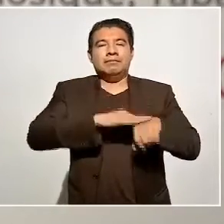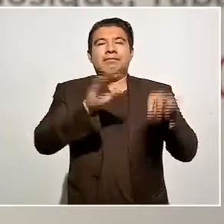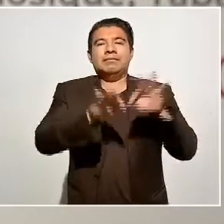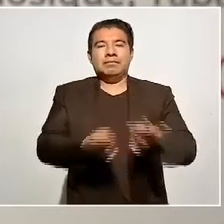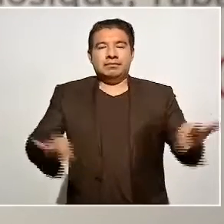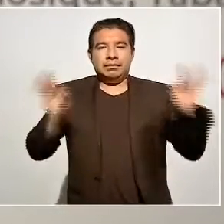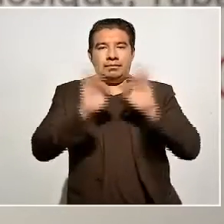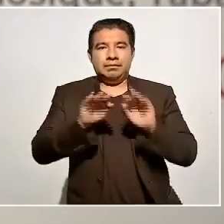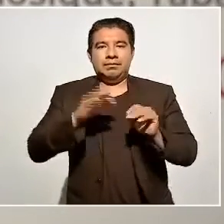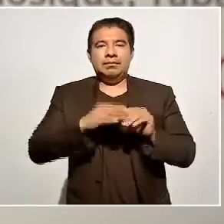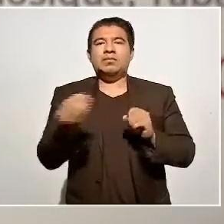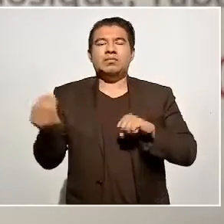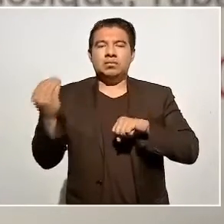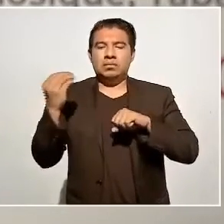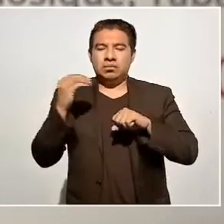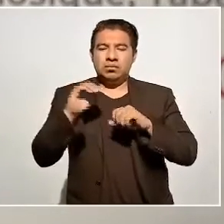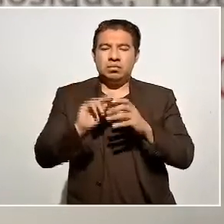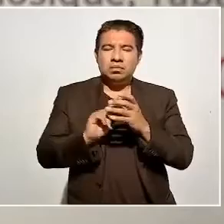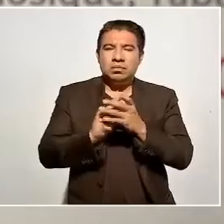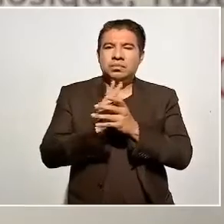plantar 1.000